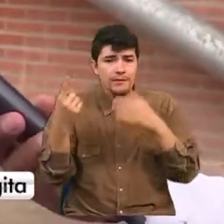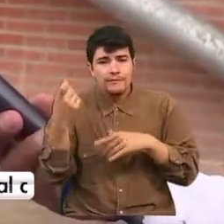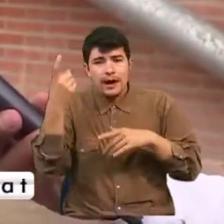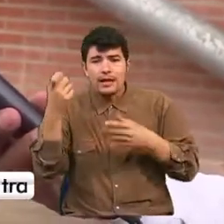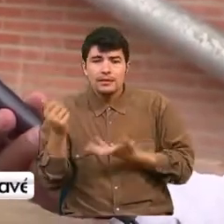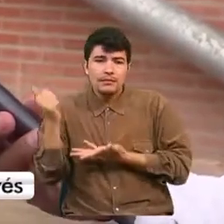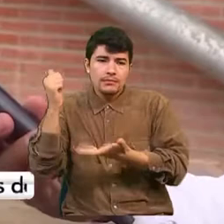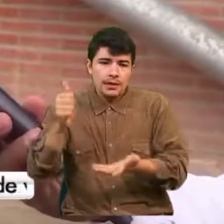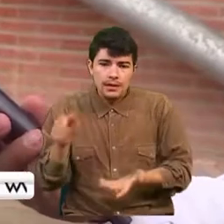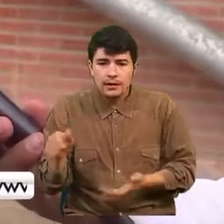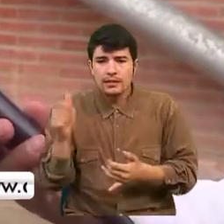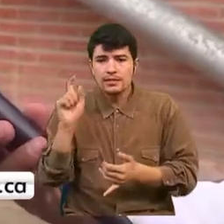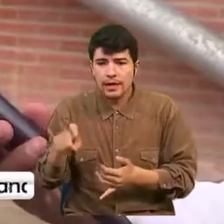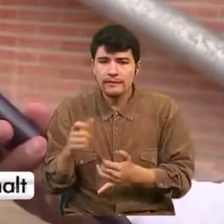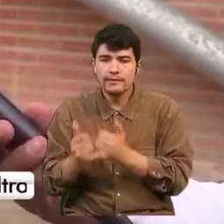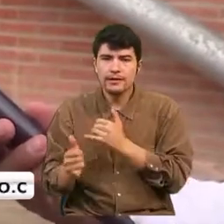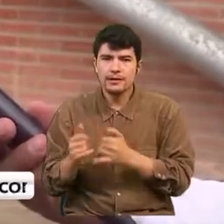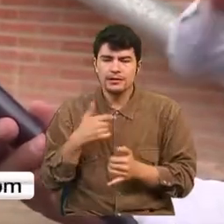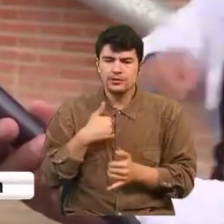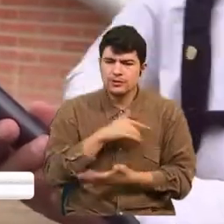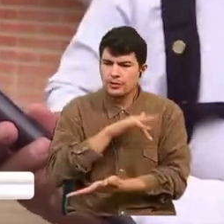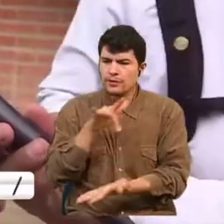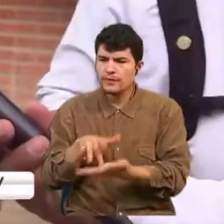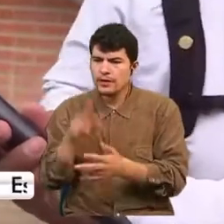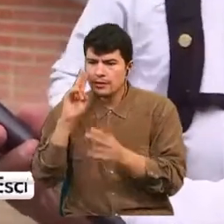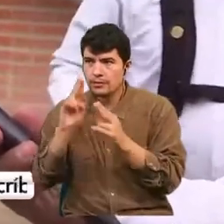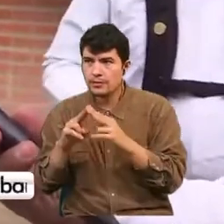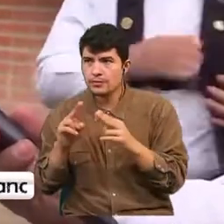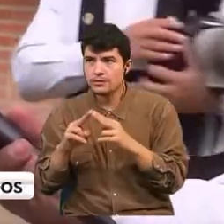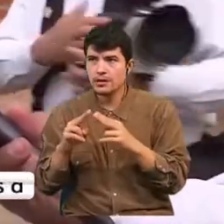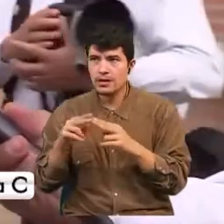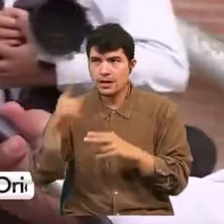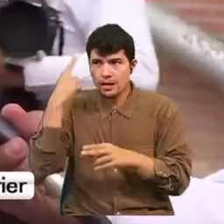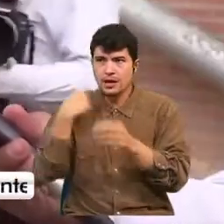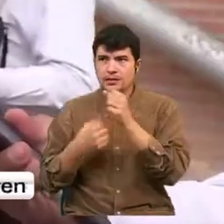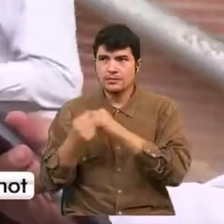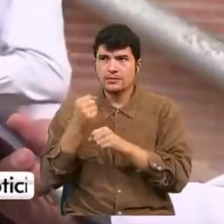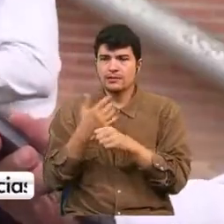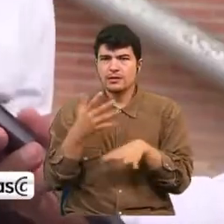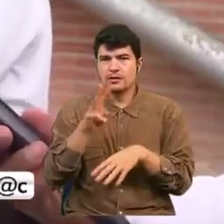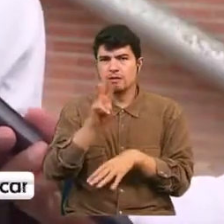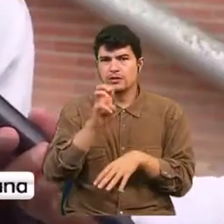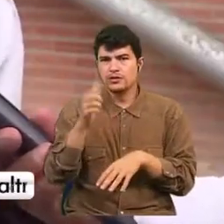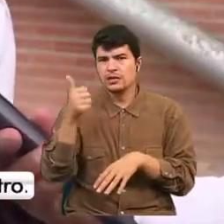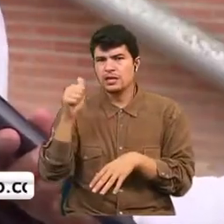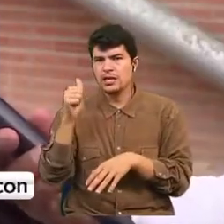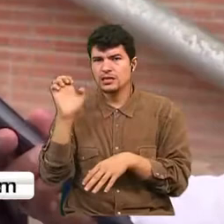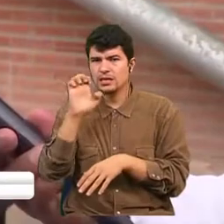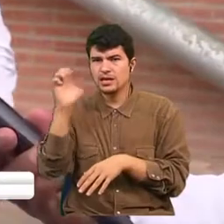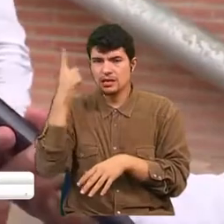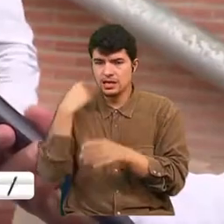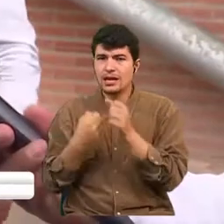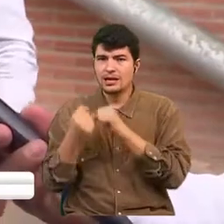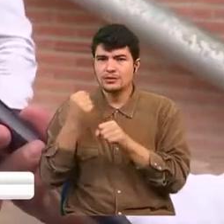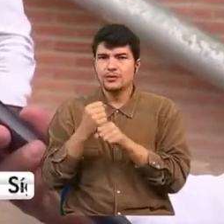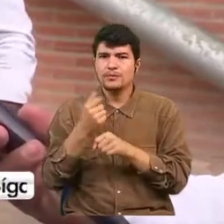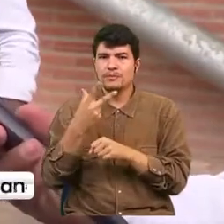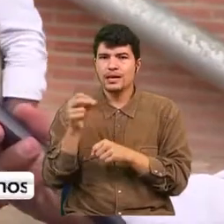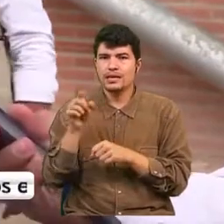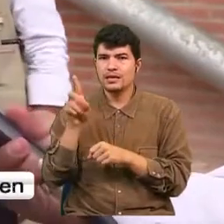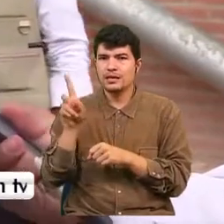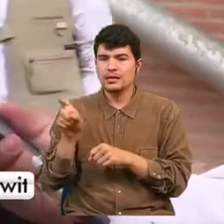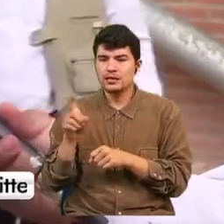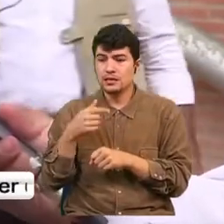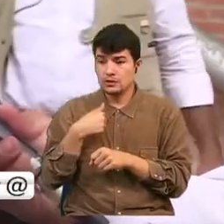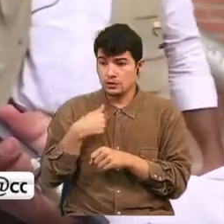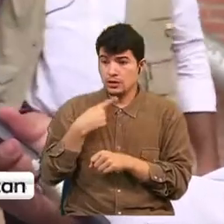faltan recursos, que hay que terminarla. Y yo vine a conocerla exactamente entre el 8 y el 10 de enero del año 2016. Yo le dije: alcalde, es